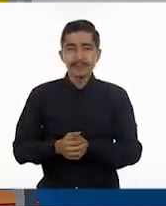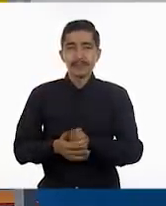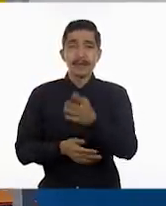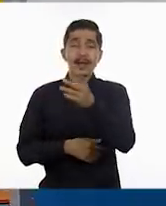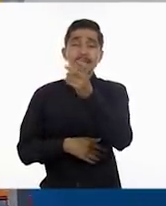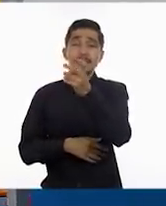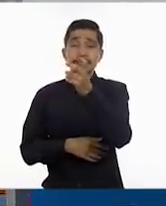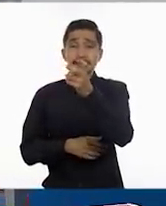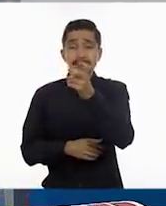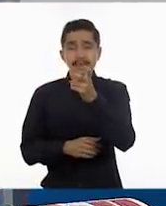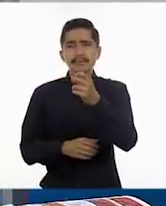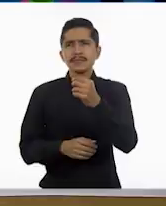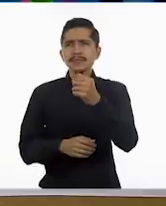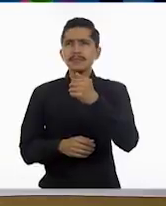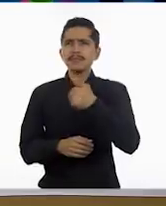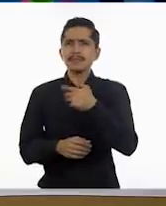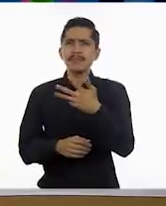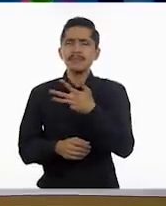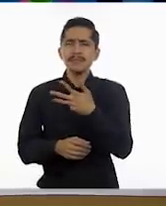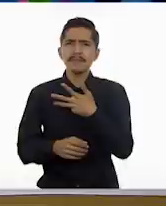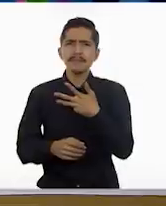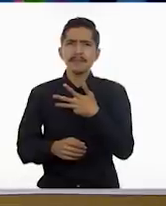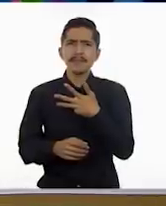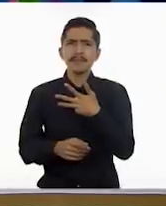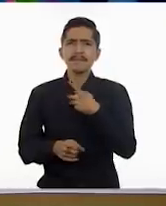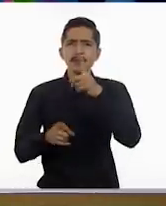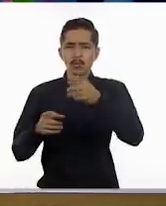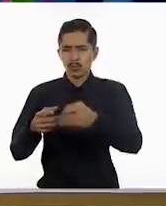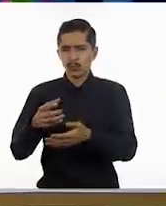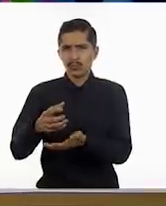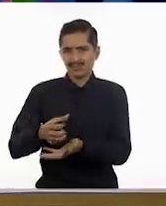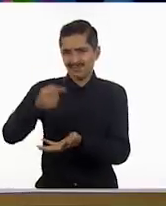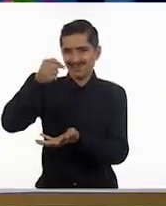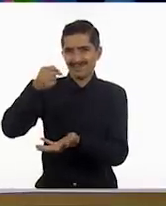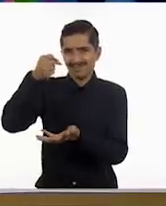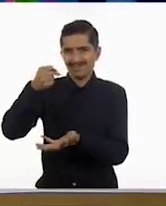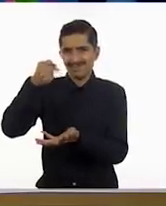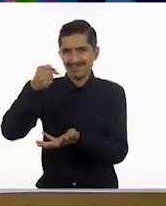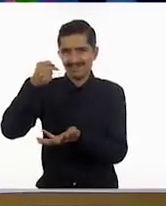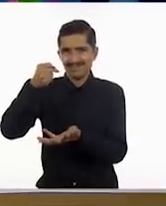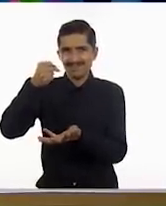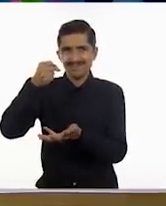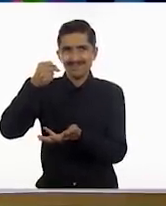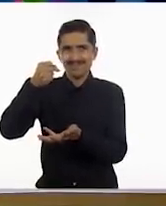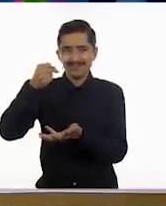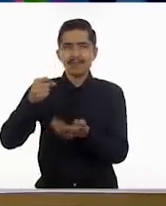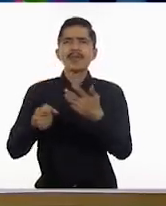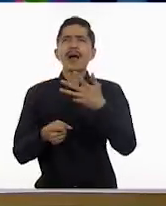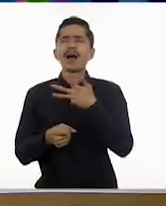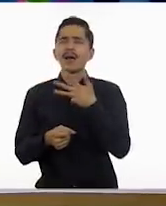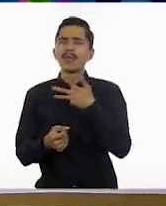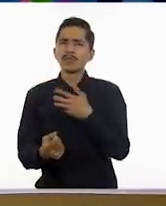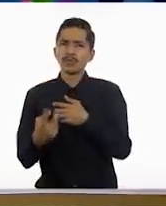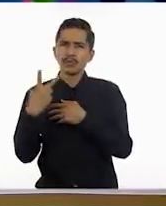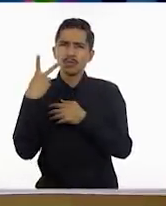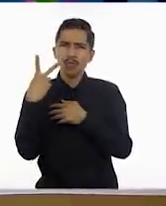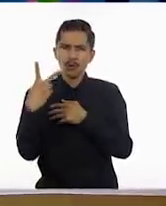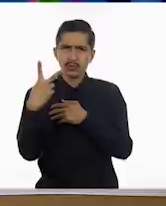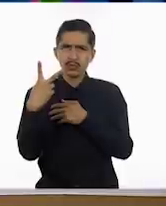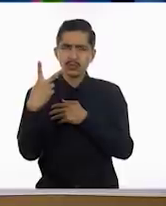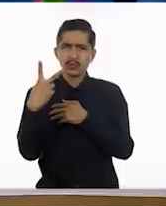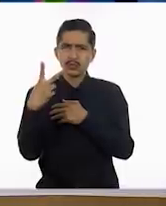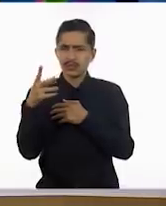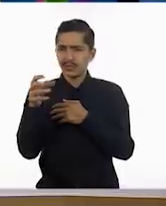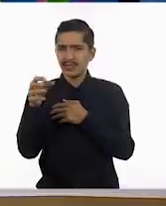eso tengo un costalito, un morral, y tengo dos tonalidades